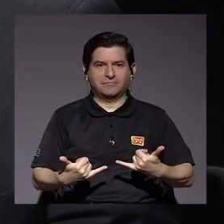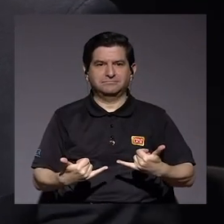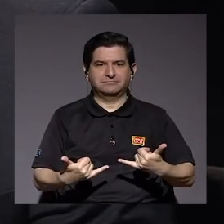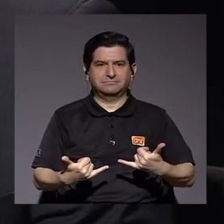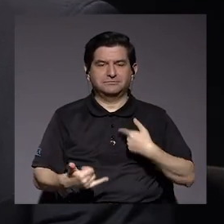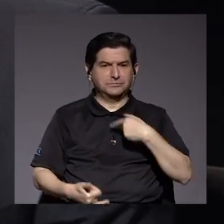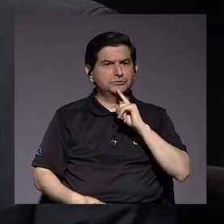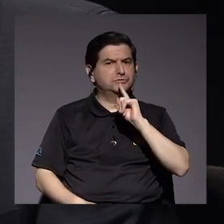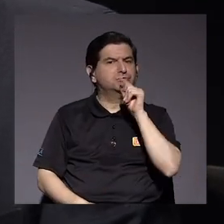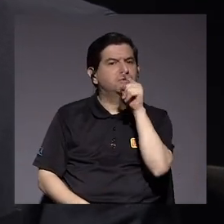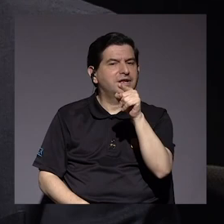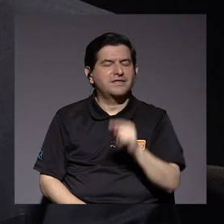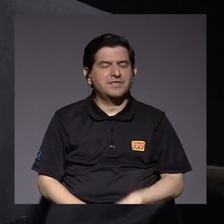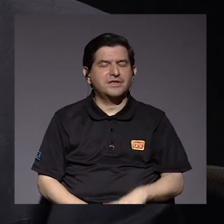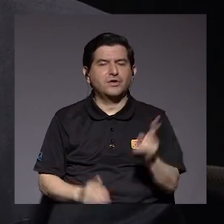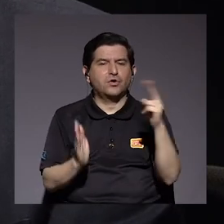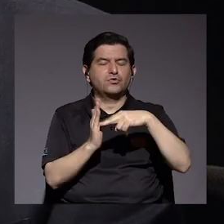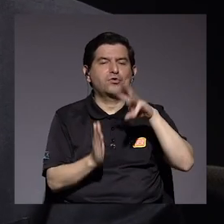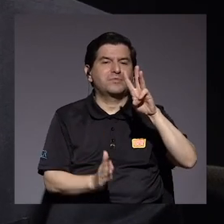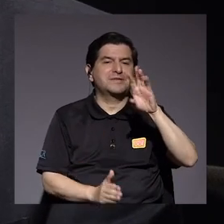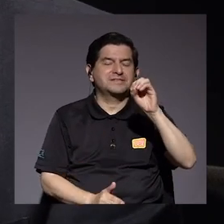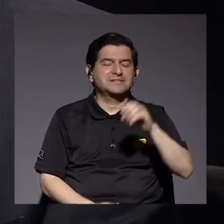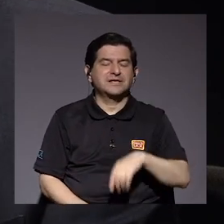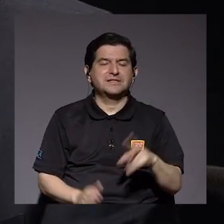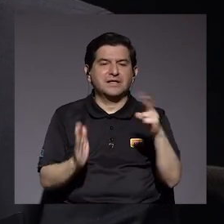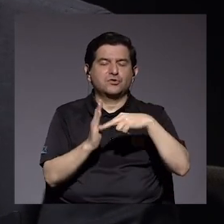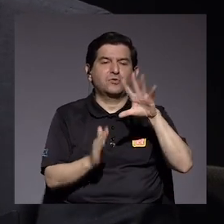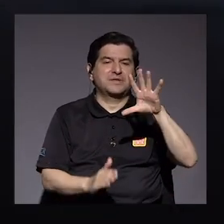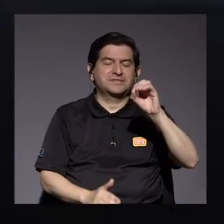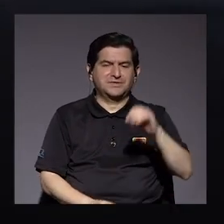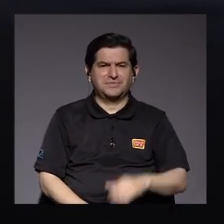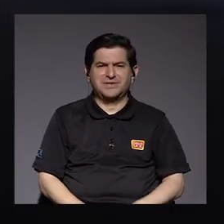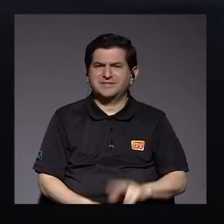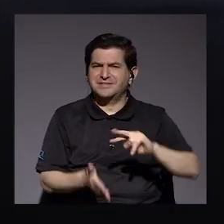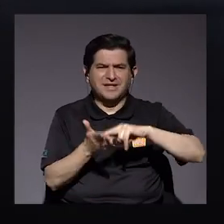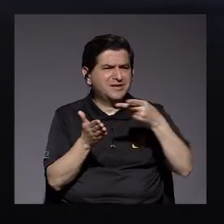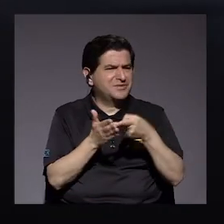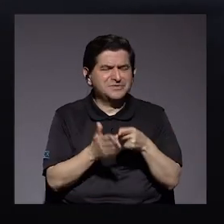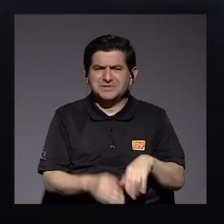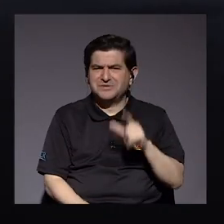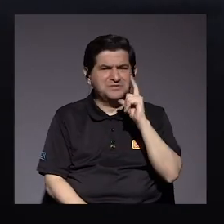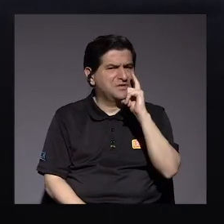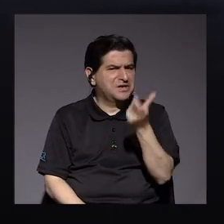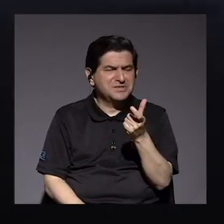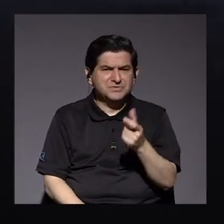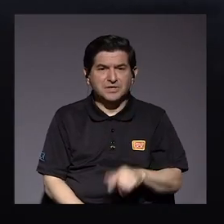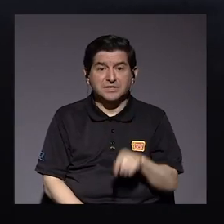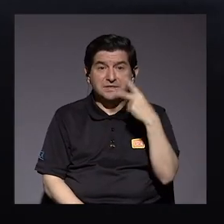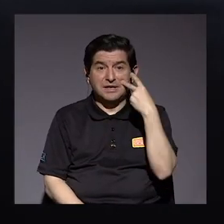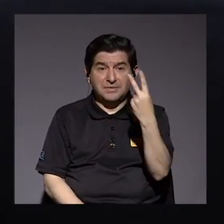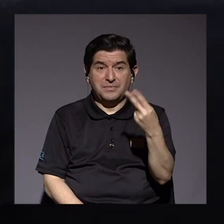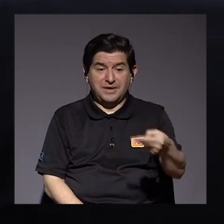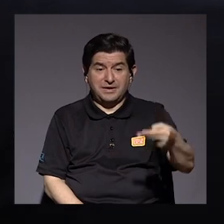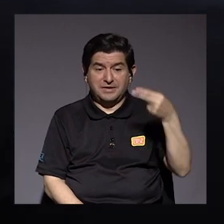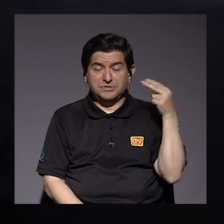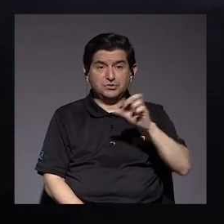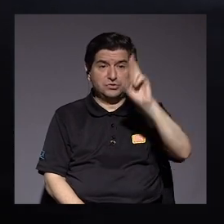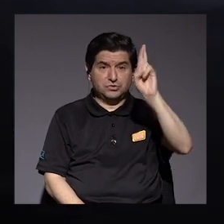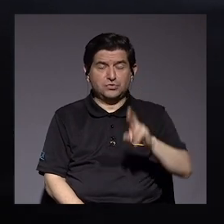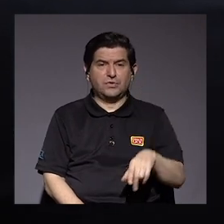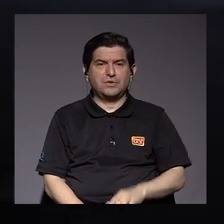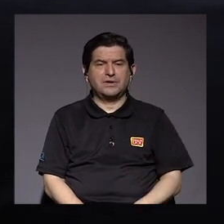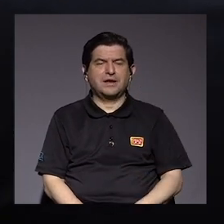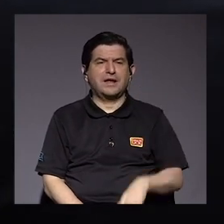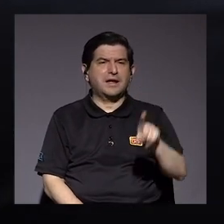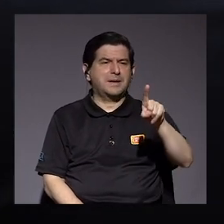cuando yo le habla usted del 2060 2050 la frase no es casual si usted ve la historia de costa rica